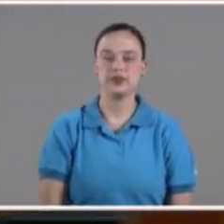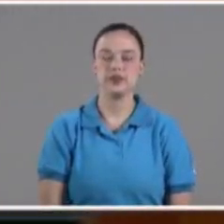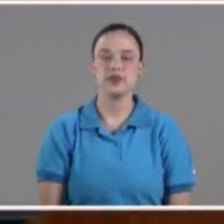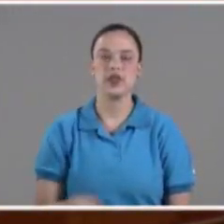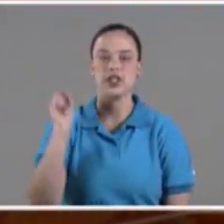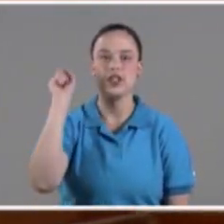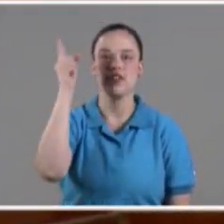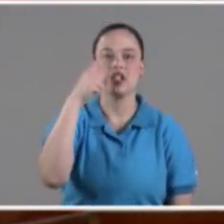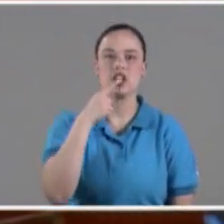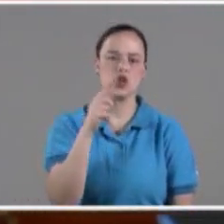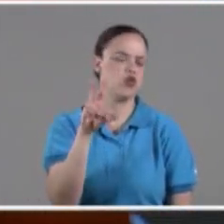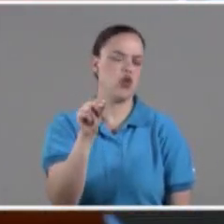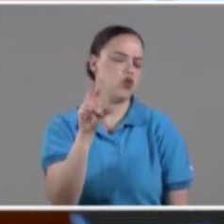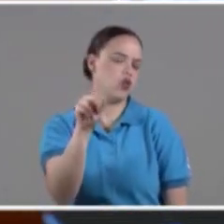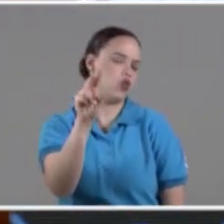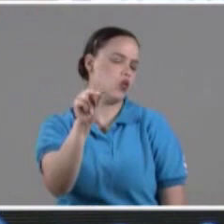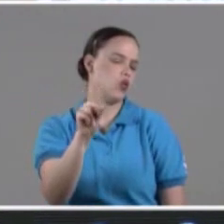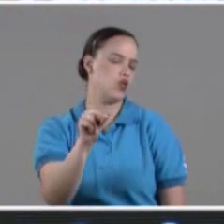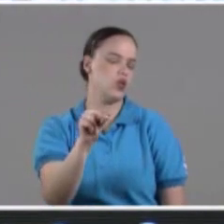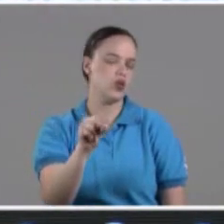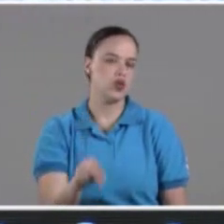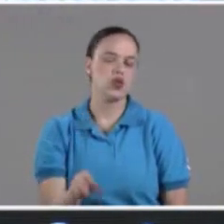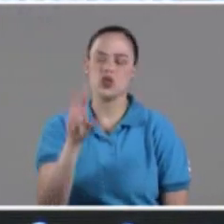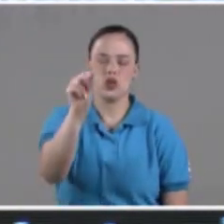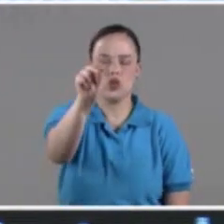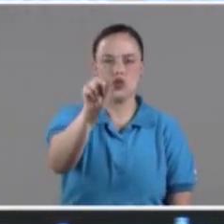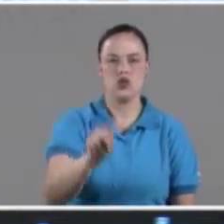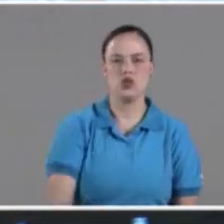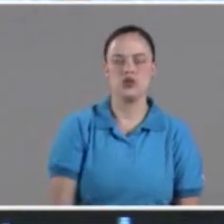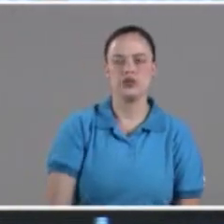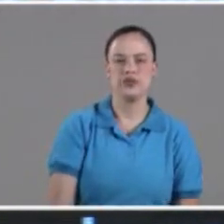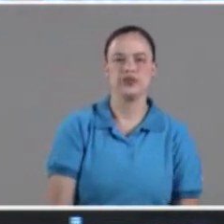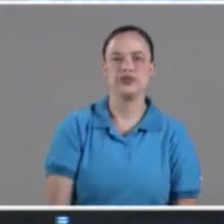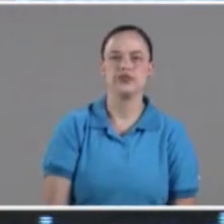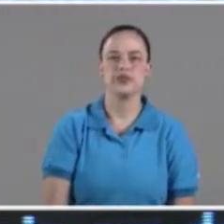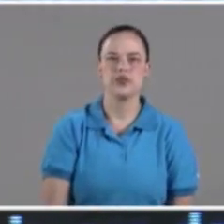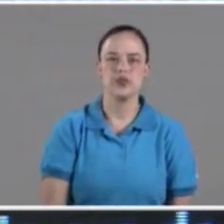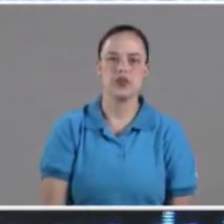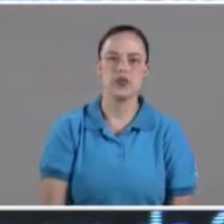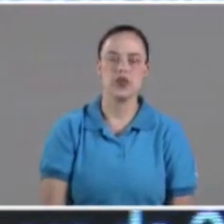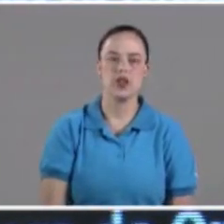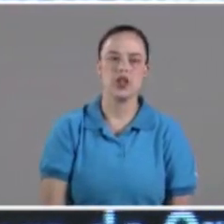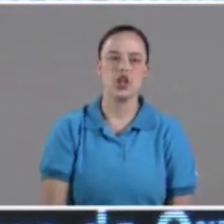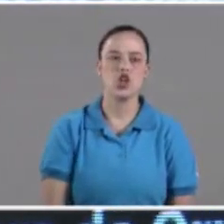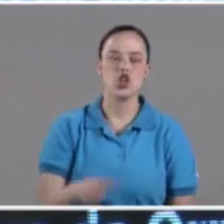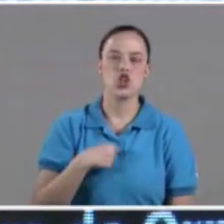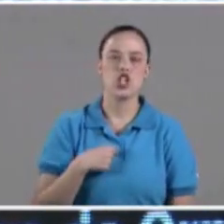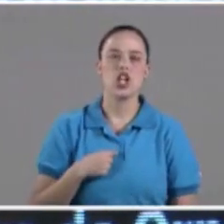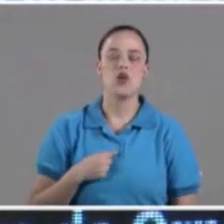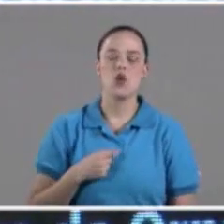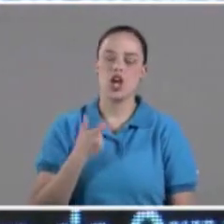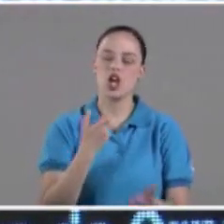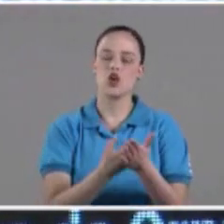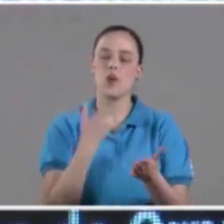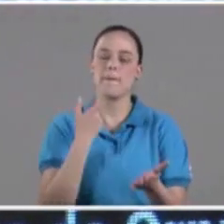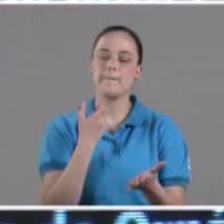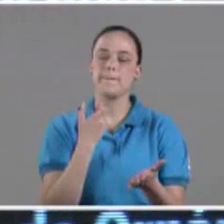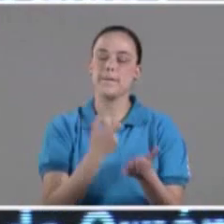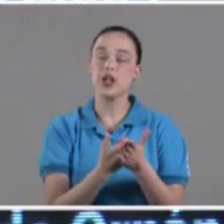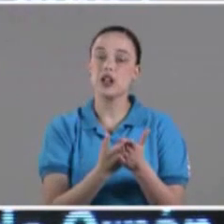y David le dijo No no no no no no no no no no no no te la voy a comprar por su precio